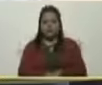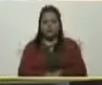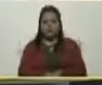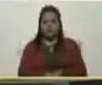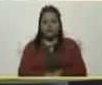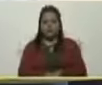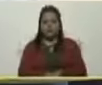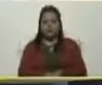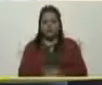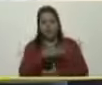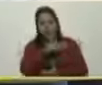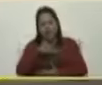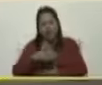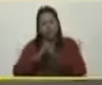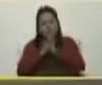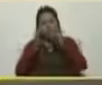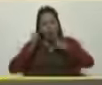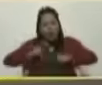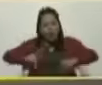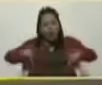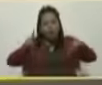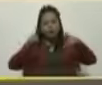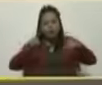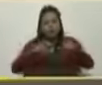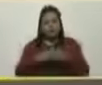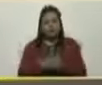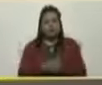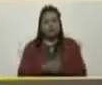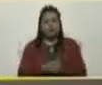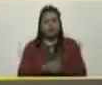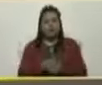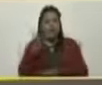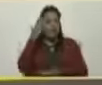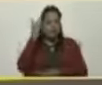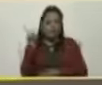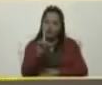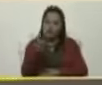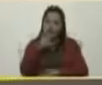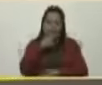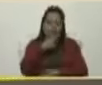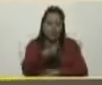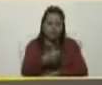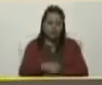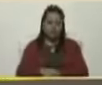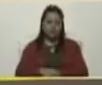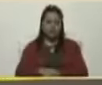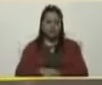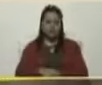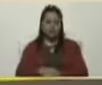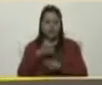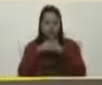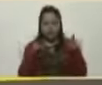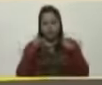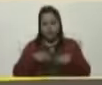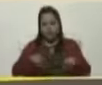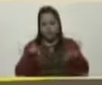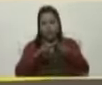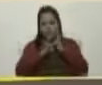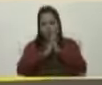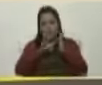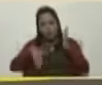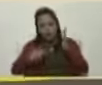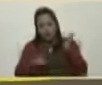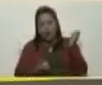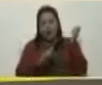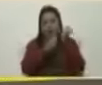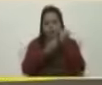bueno, la posibilidad, sabemos que la cosa no es fácil, pero dentro de las posibilidades poder apoyarnos,